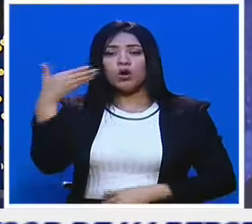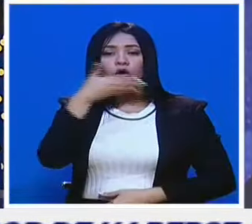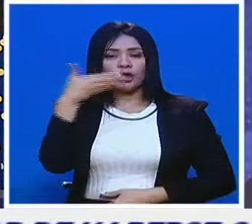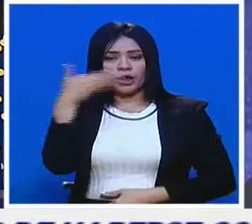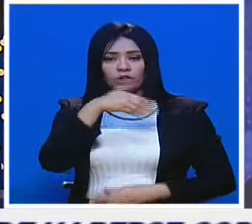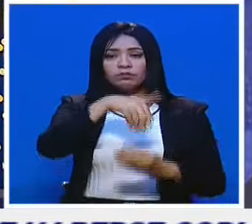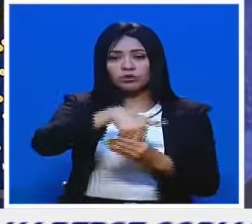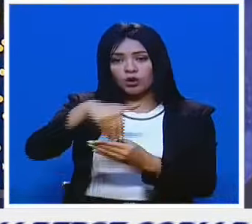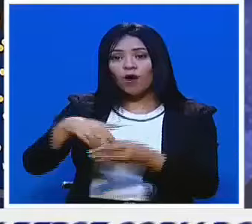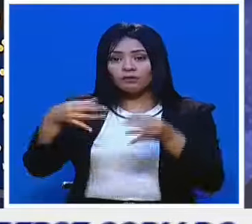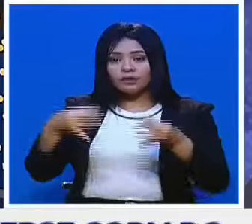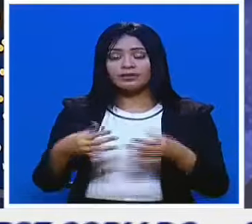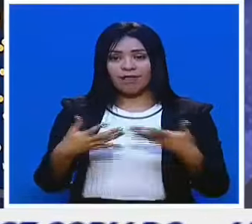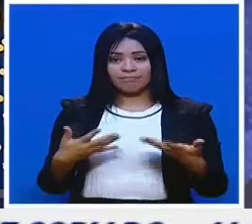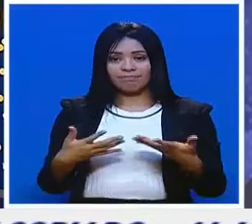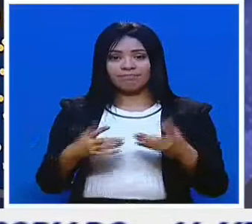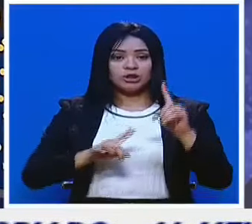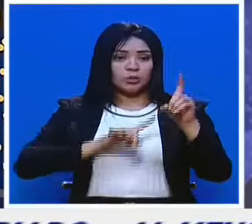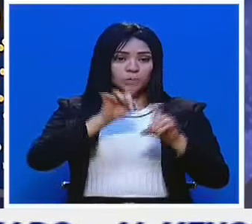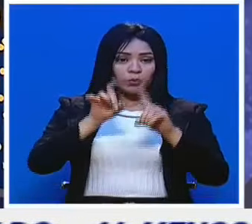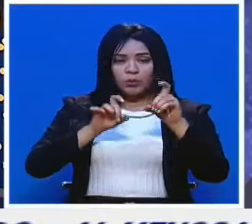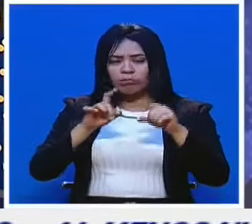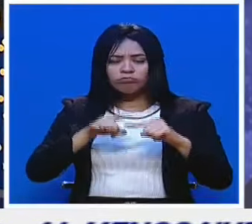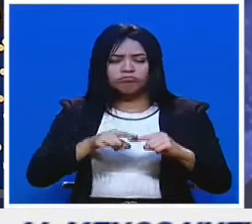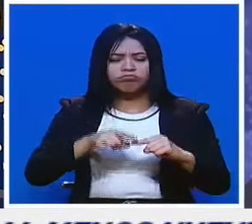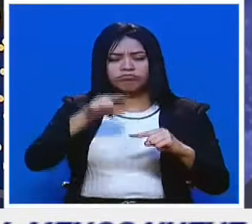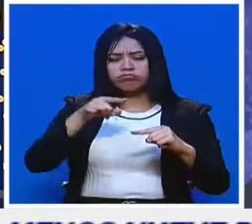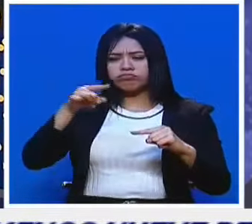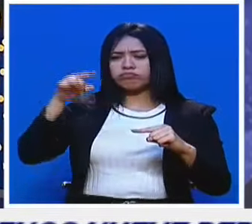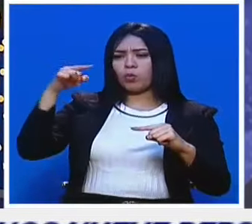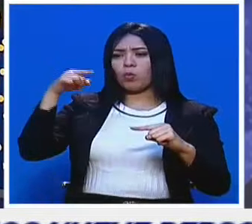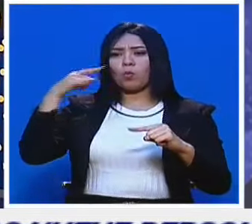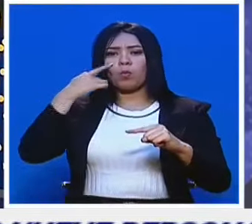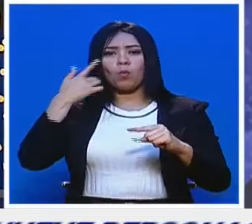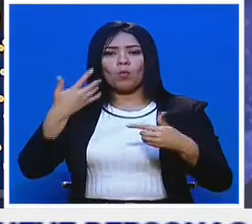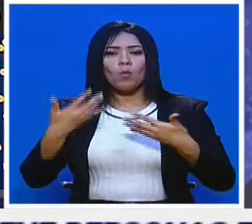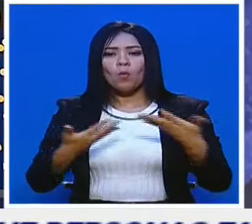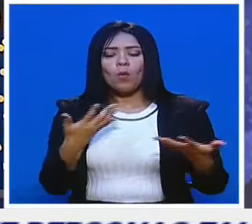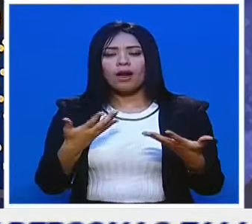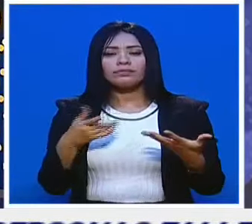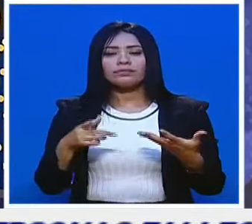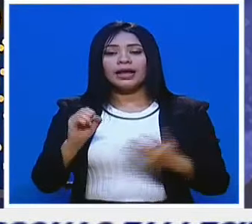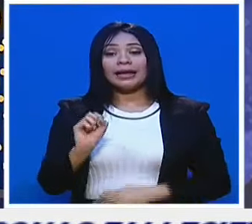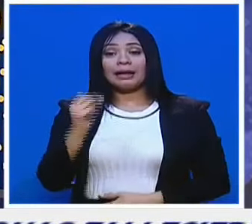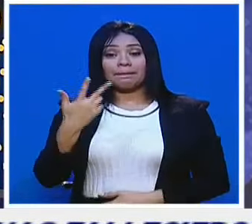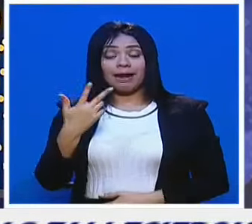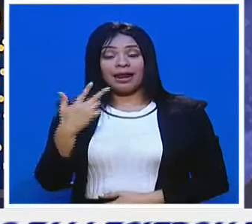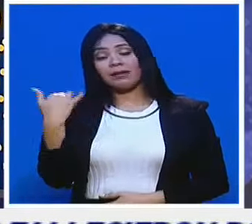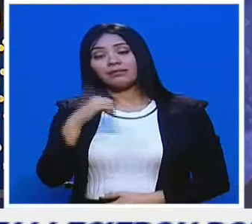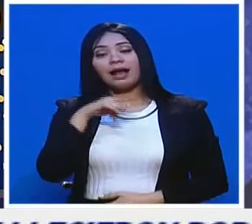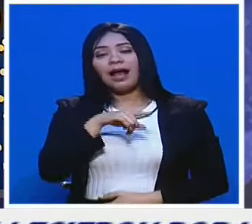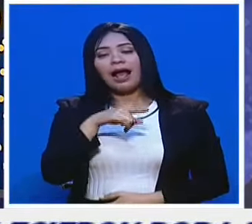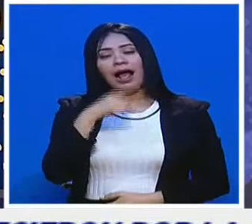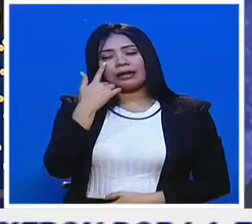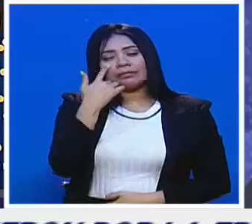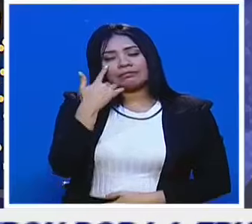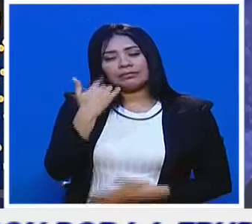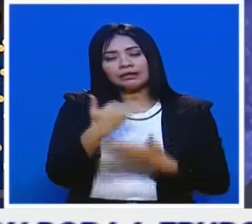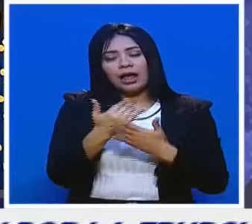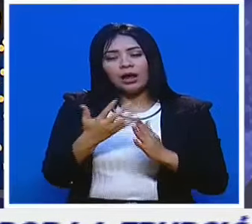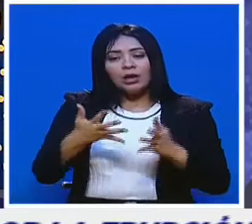correo. Y si vemos las encuestas, están muy ajustadas, con una Kamala Harris que tiene una leve ventaja